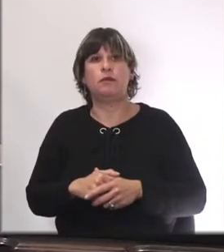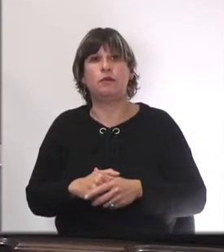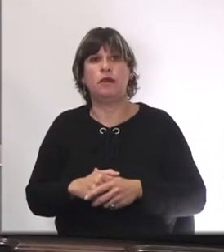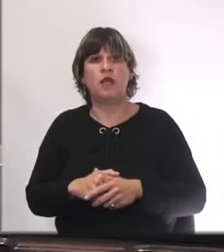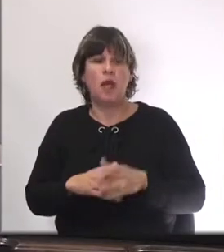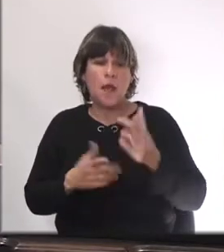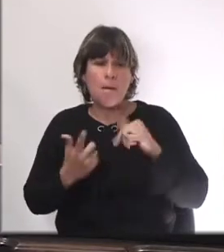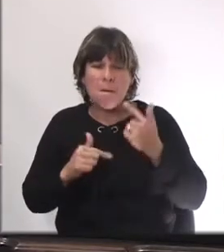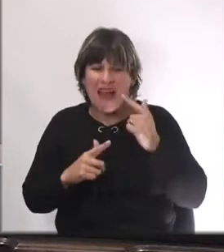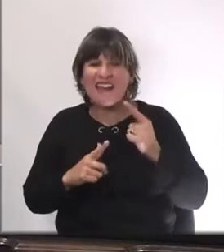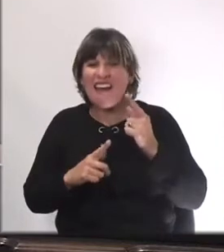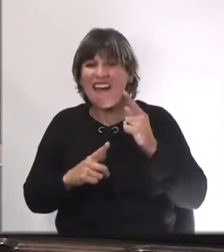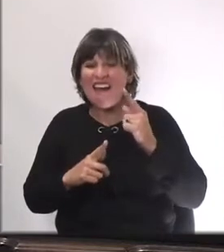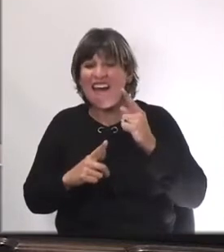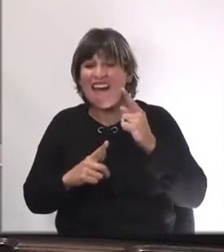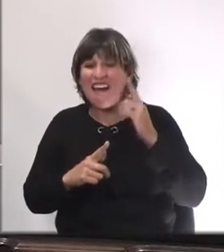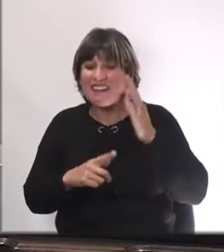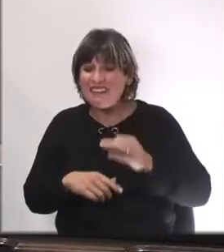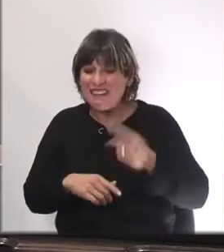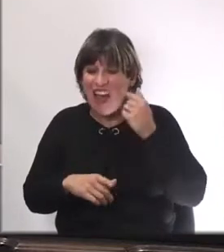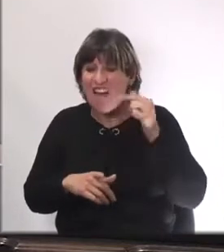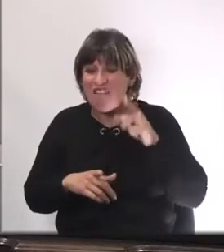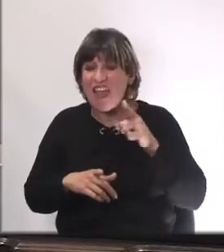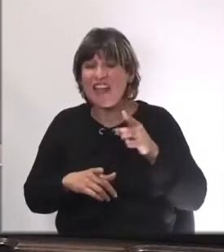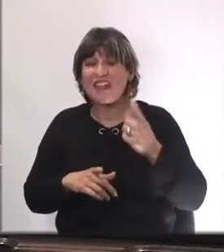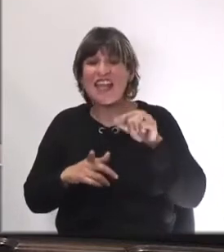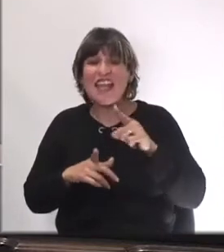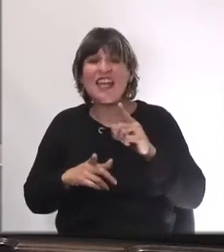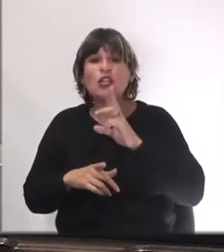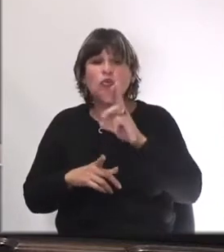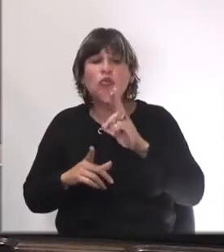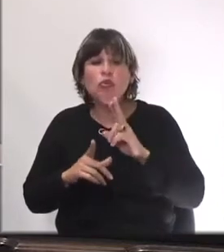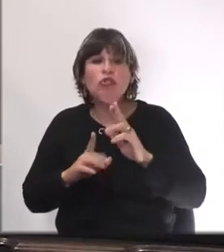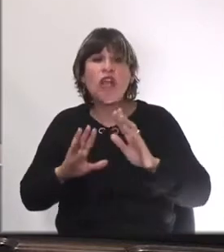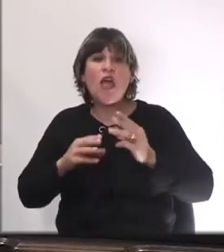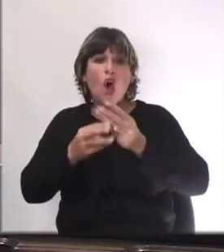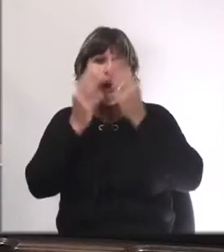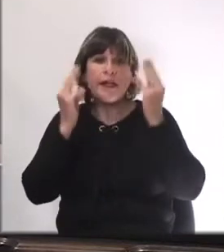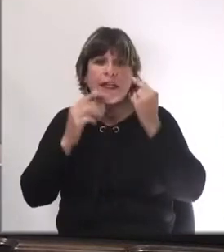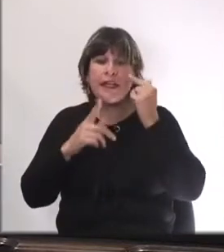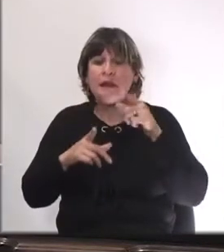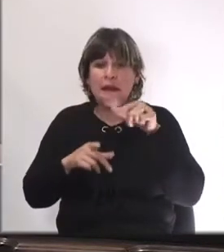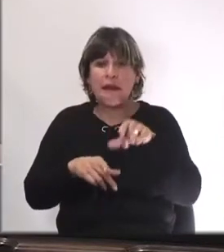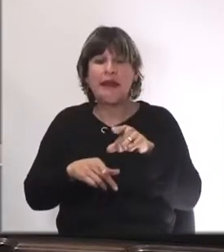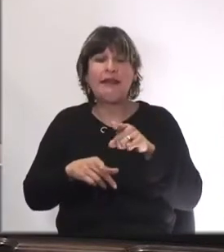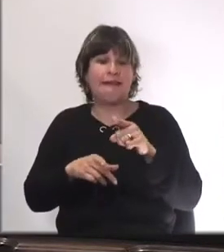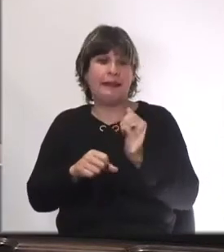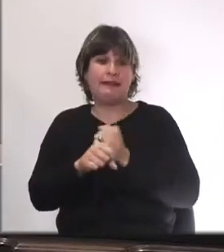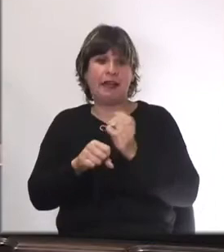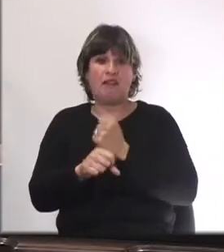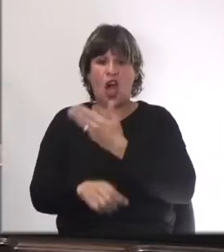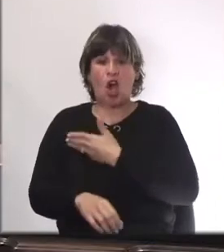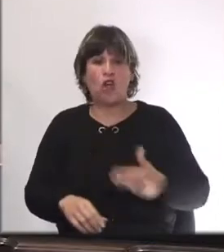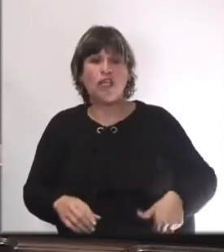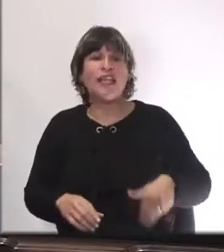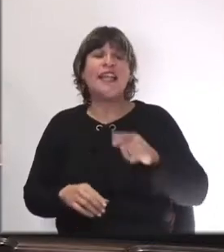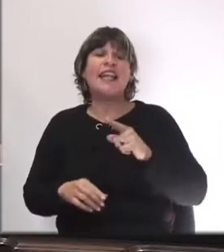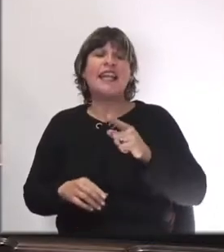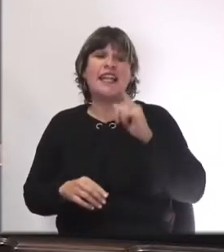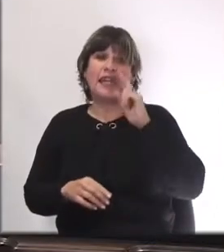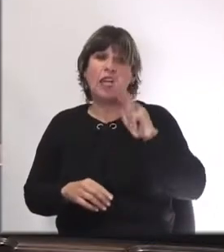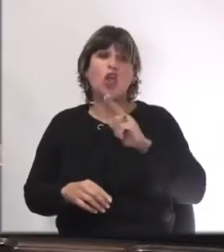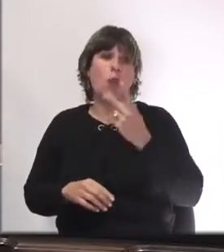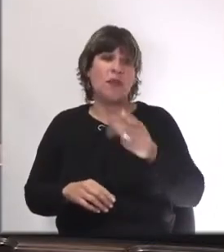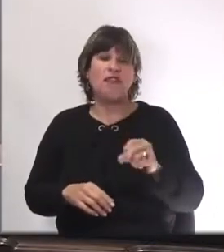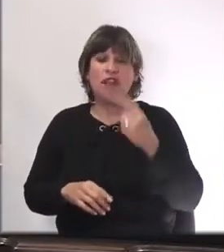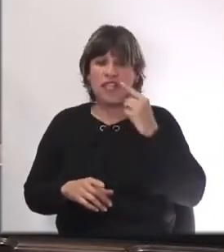lograr saber cuál era el resultado global del desempeño del gobierno en 2020, porque vinieron dos